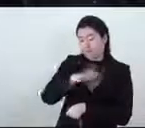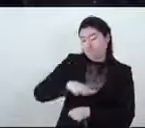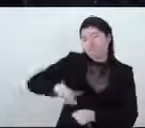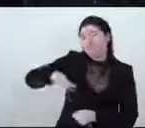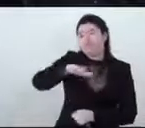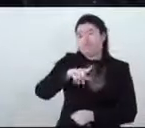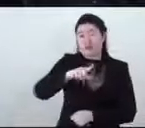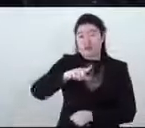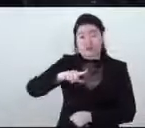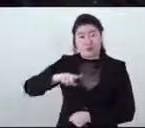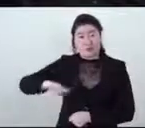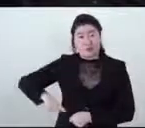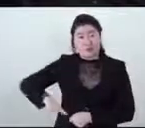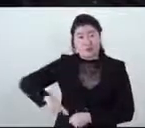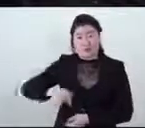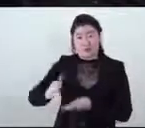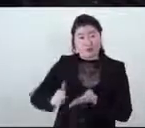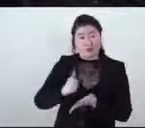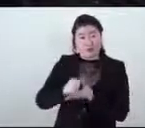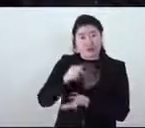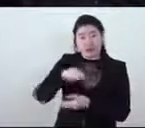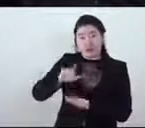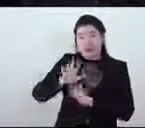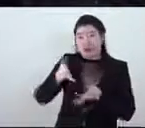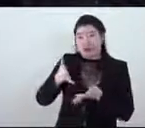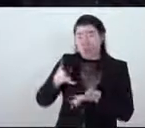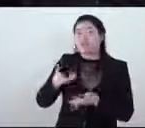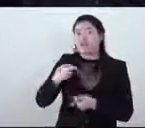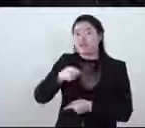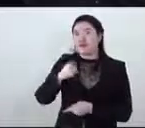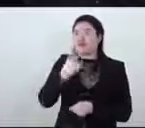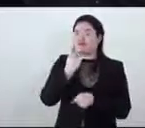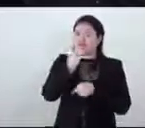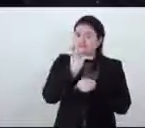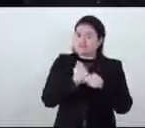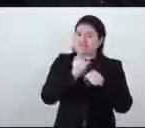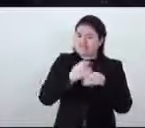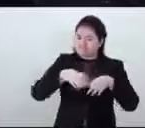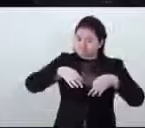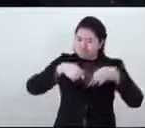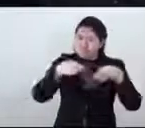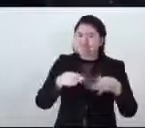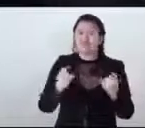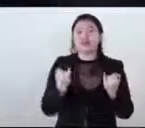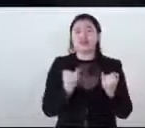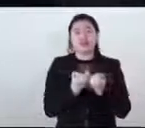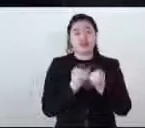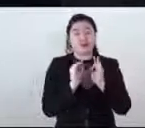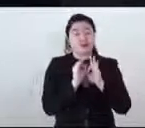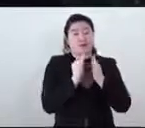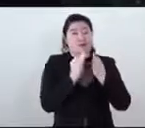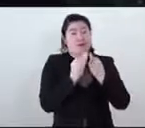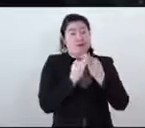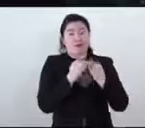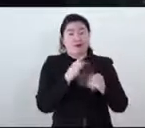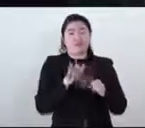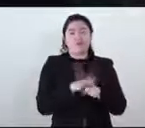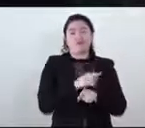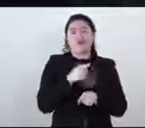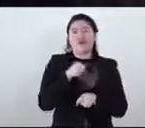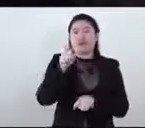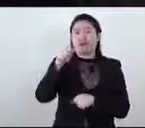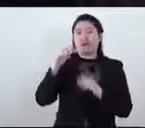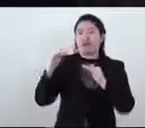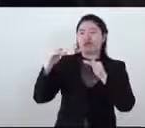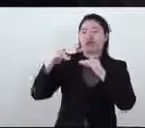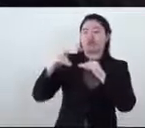Ciudad para conocer la verdad técnica y científica y el dictamen causa raíz del trágico